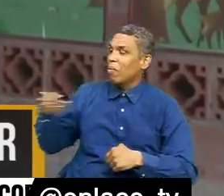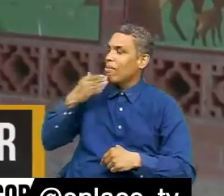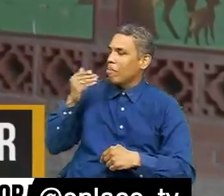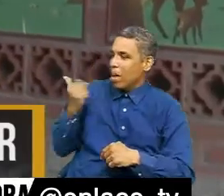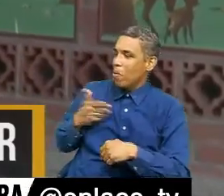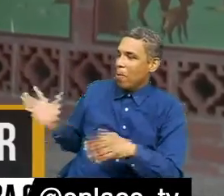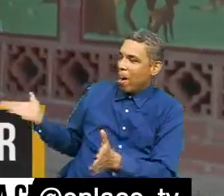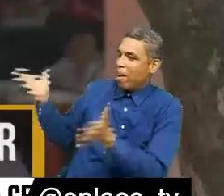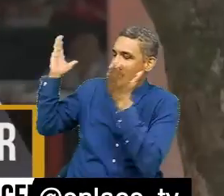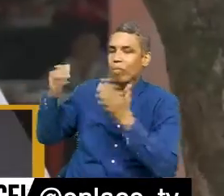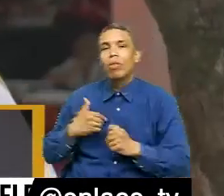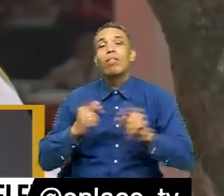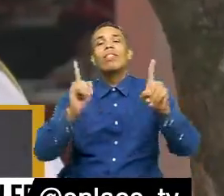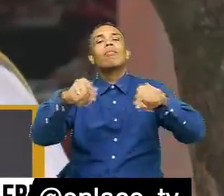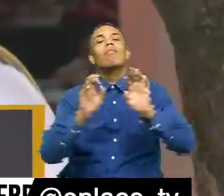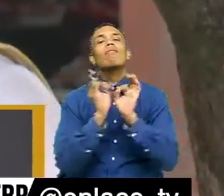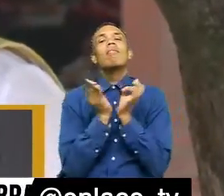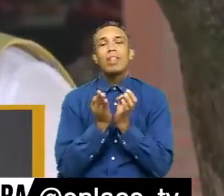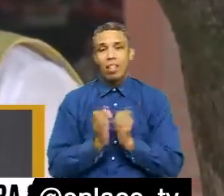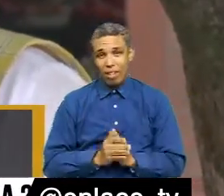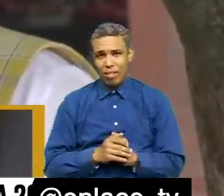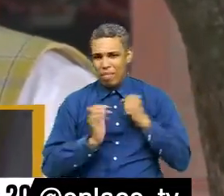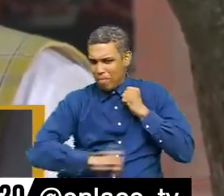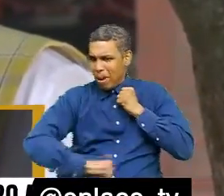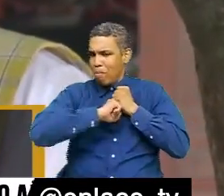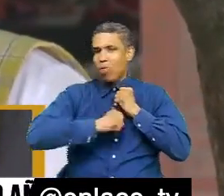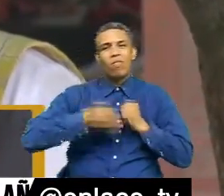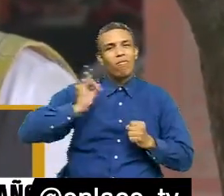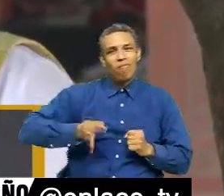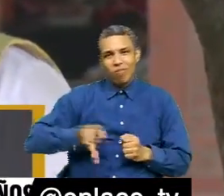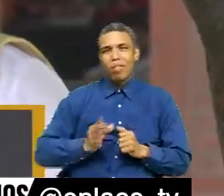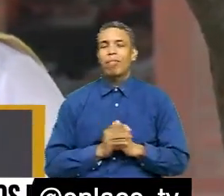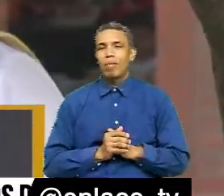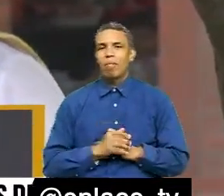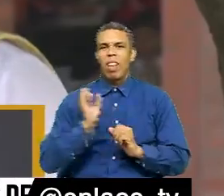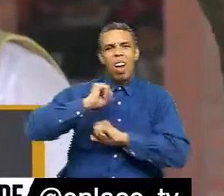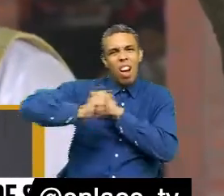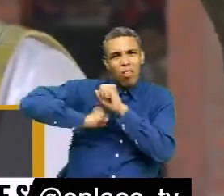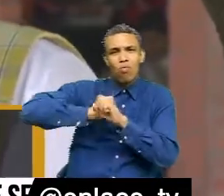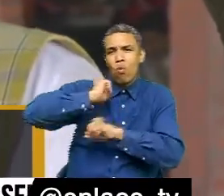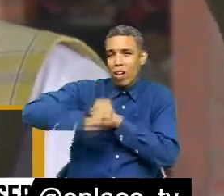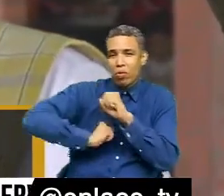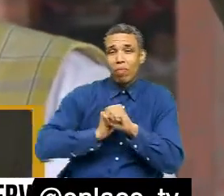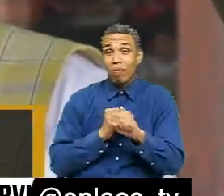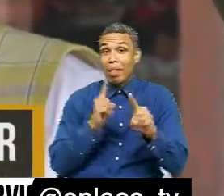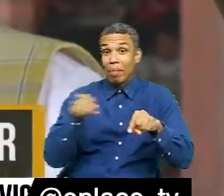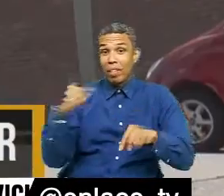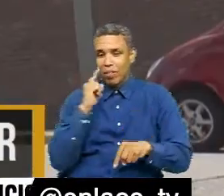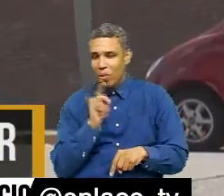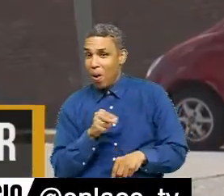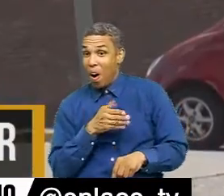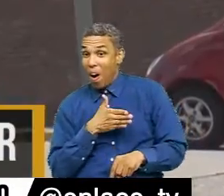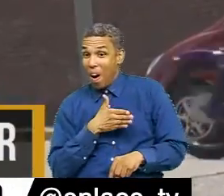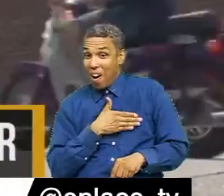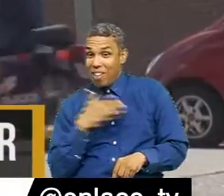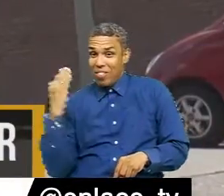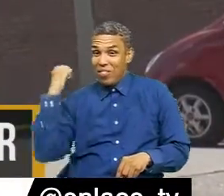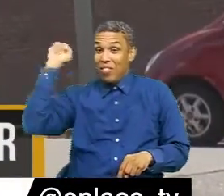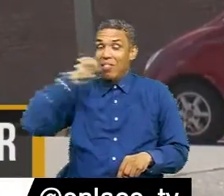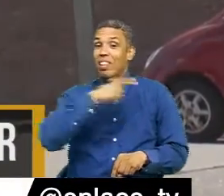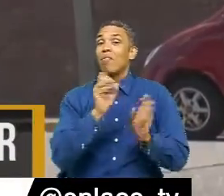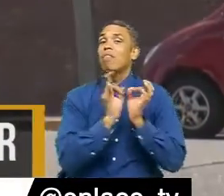también. Mi familia siempre me ha apoyado en estos años y pues el día en que vieron los puntajes ellos también se sintieron muy felices. El Colegio Antonio